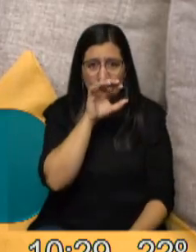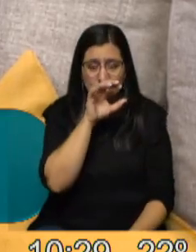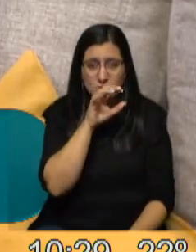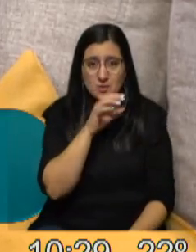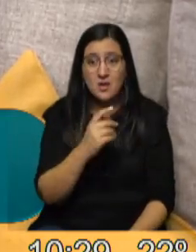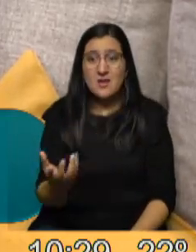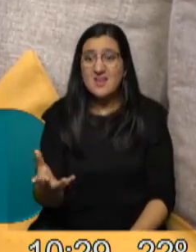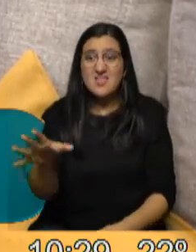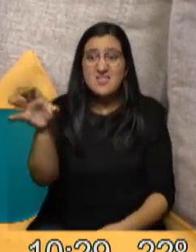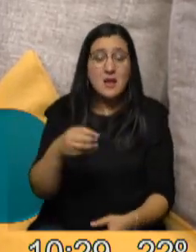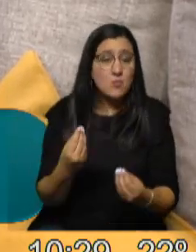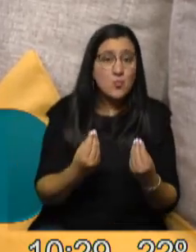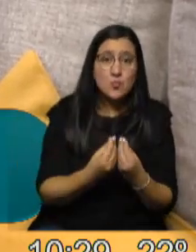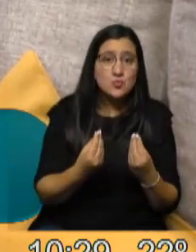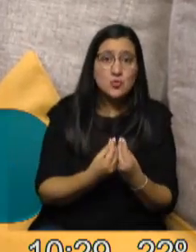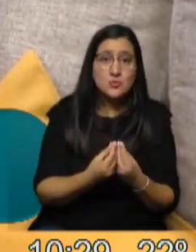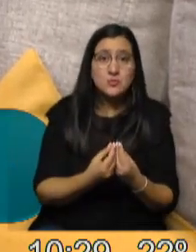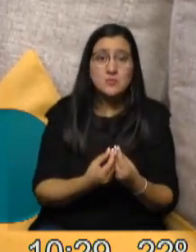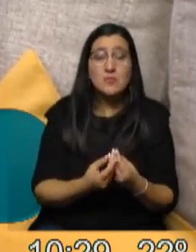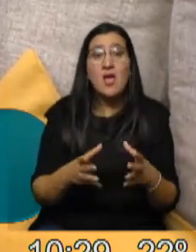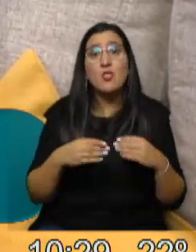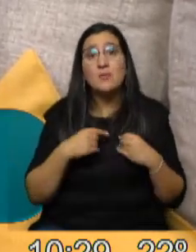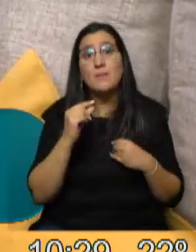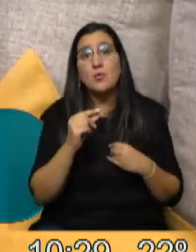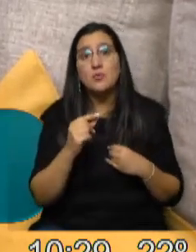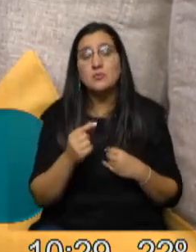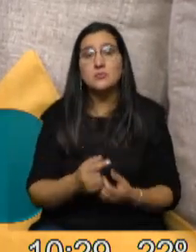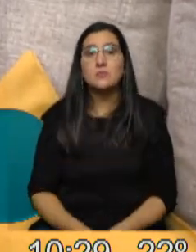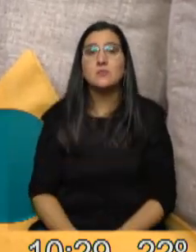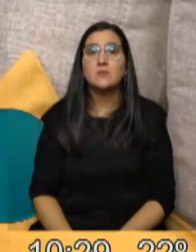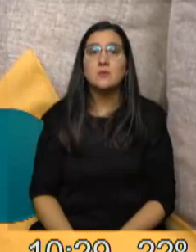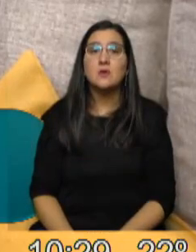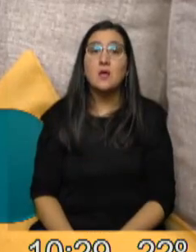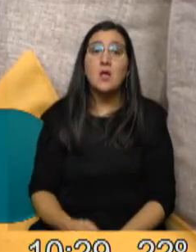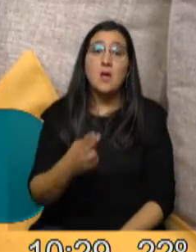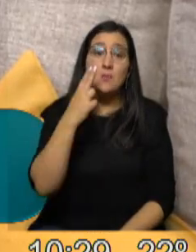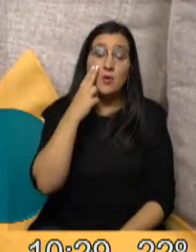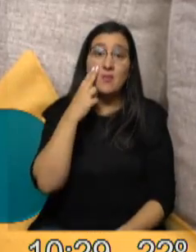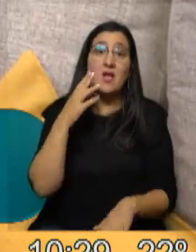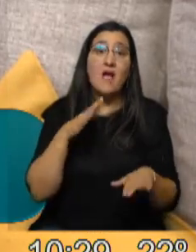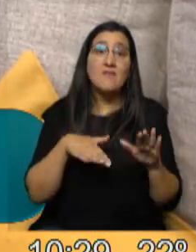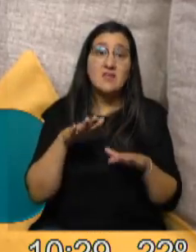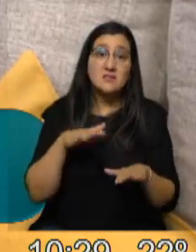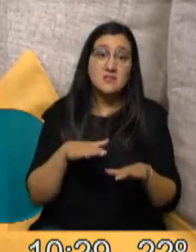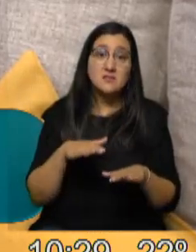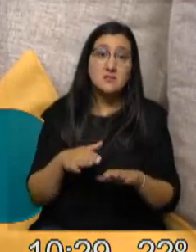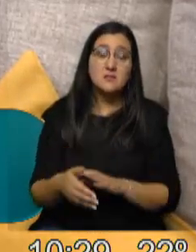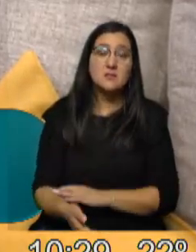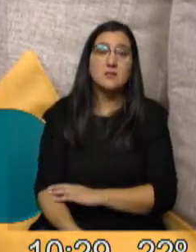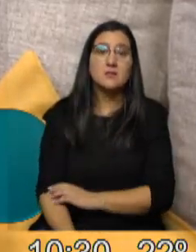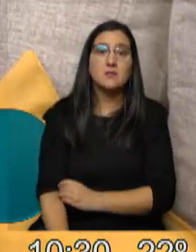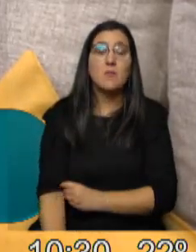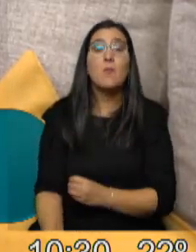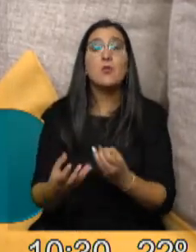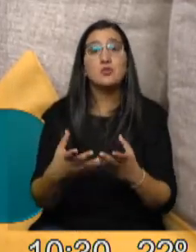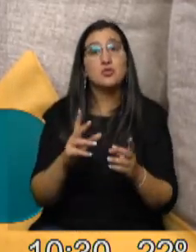estamos sobrepoblados y demás, no es un mal lugar adoptar en un refugio. El problema que tenemos a veces es que y por eso ellos